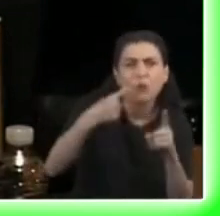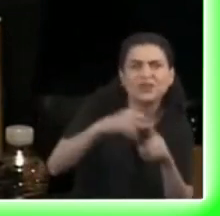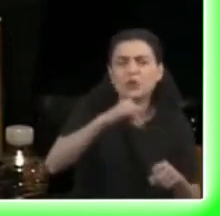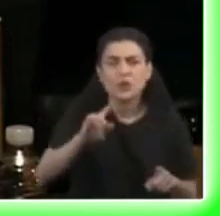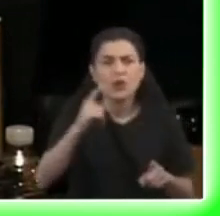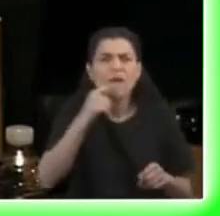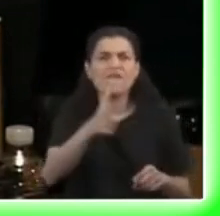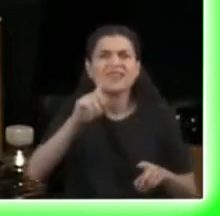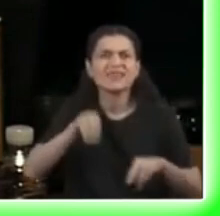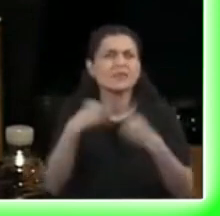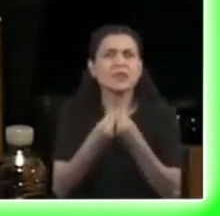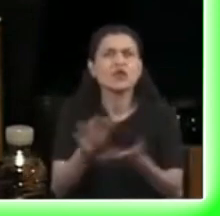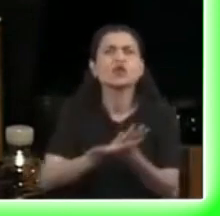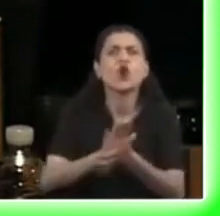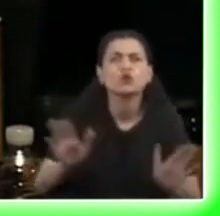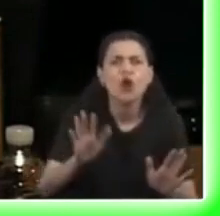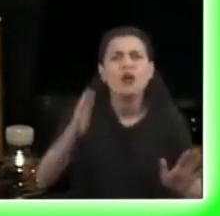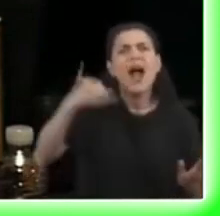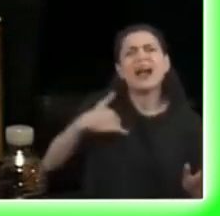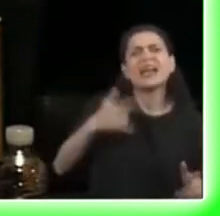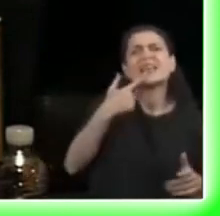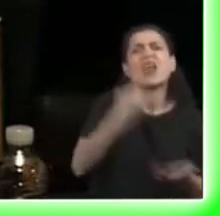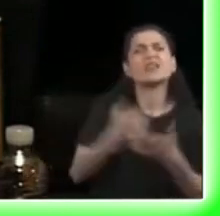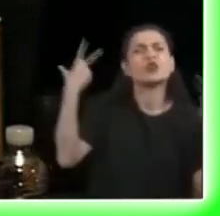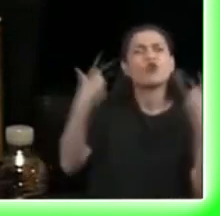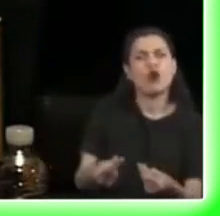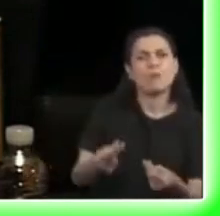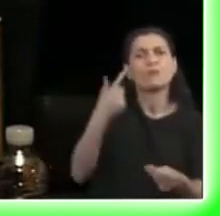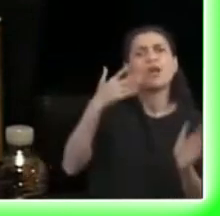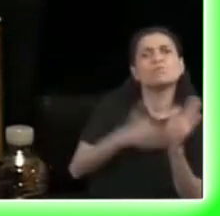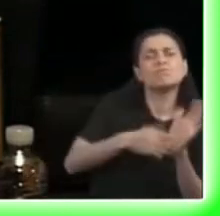Sin lugar a dudas, pero yo soy poder ejecutivo, no poder judicial, muchachos.